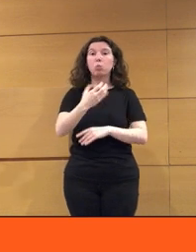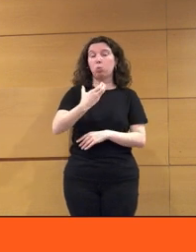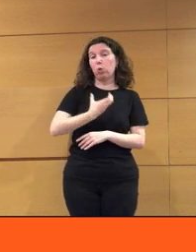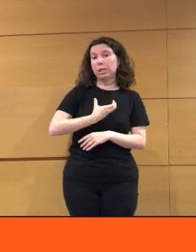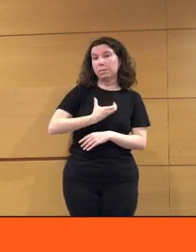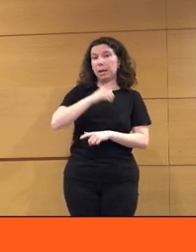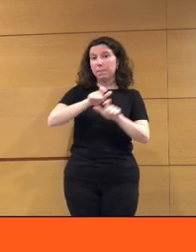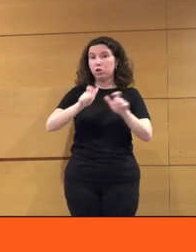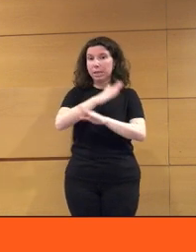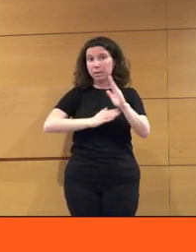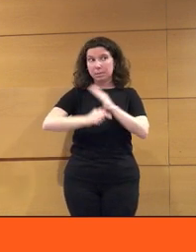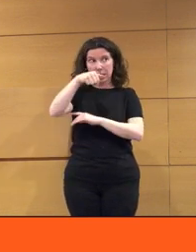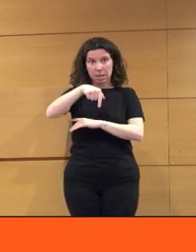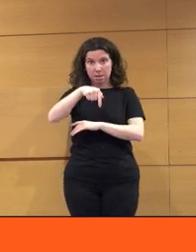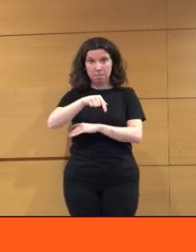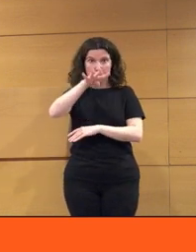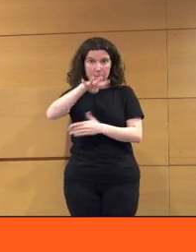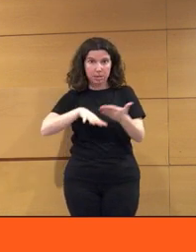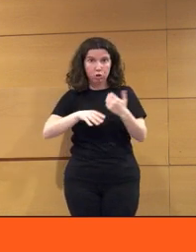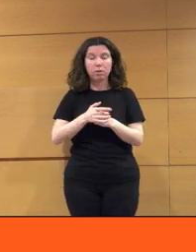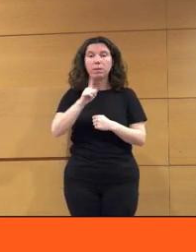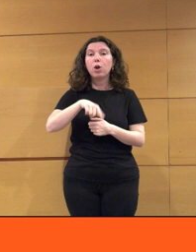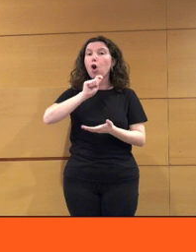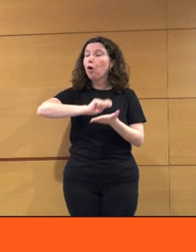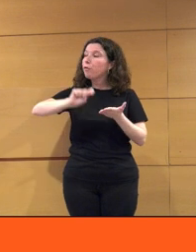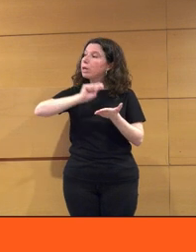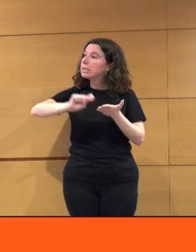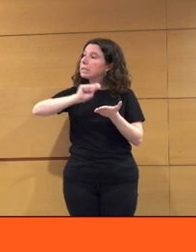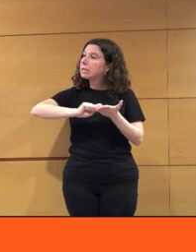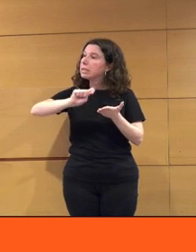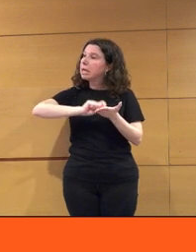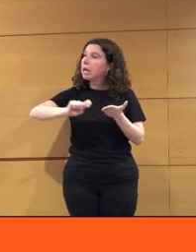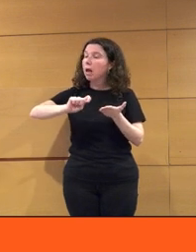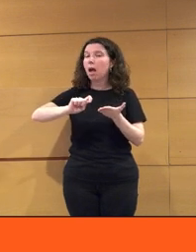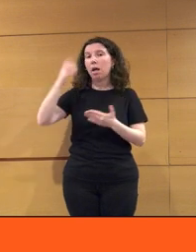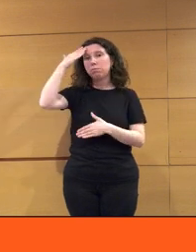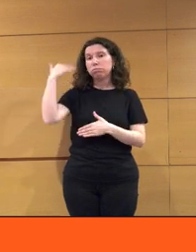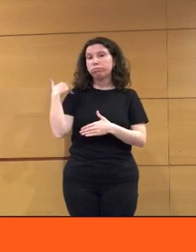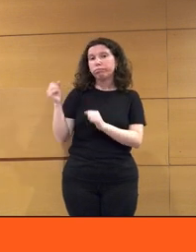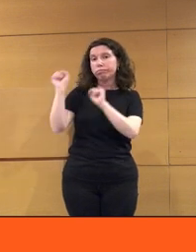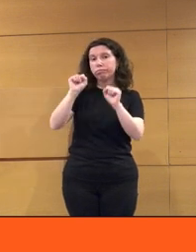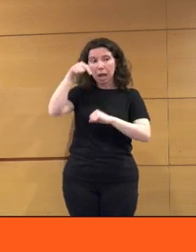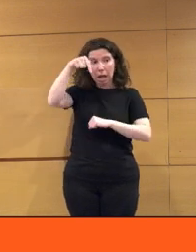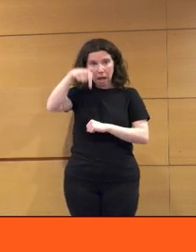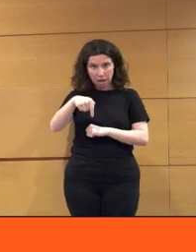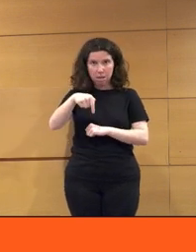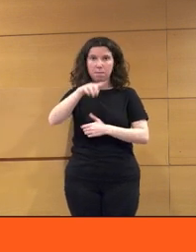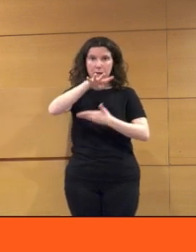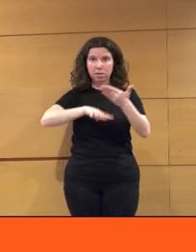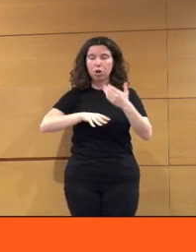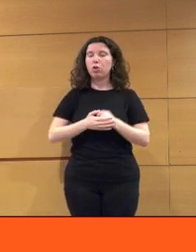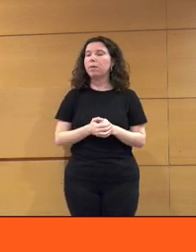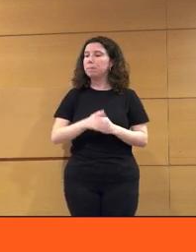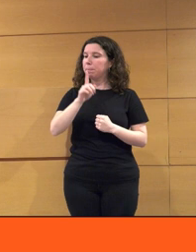Discapacidad de aquí de Barcelona. Contamos con la oficina del Síndic de Greuges aquí en Barcelona. Contamos